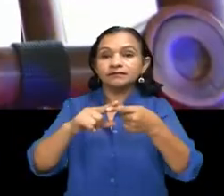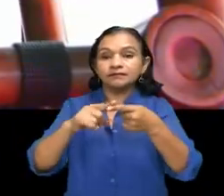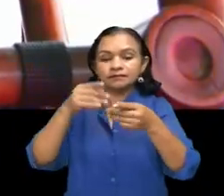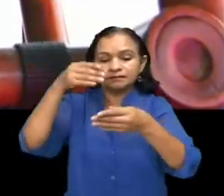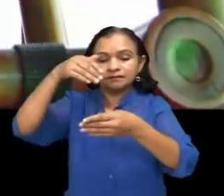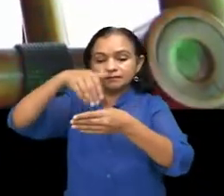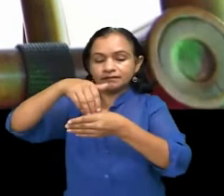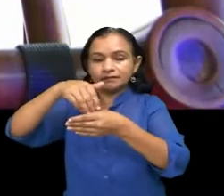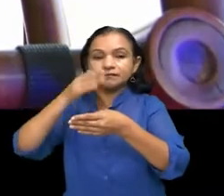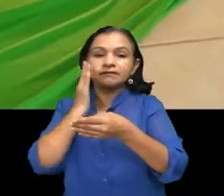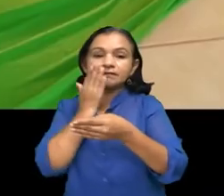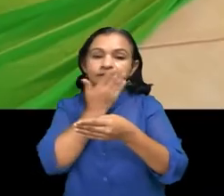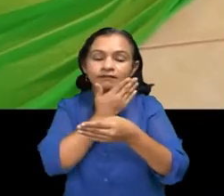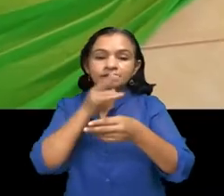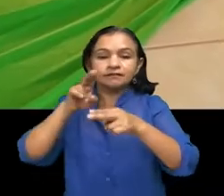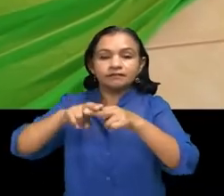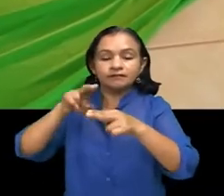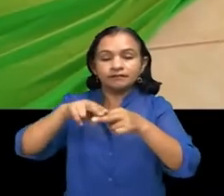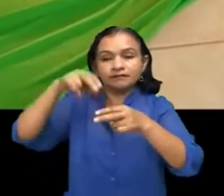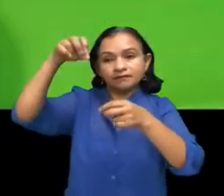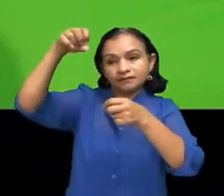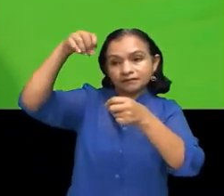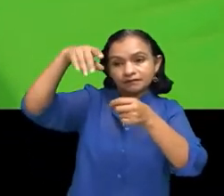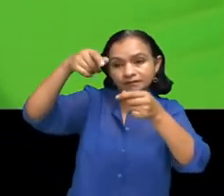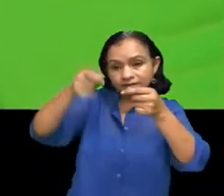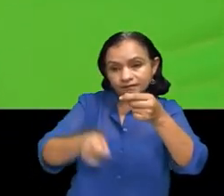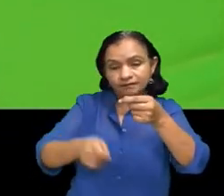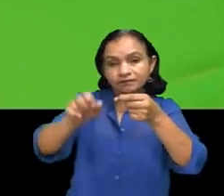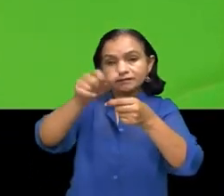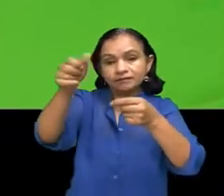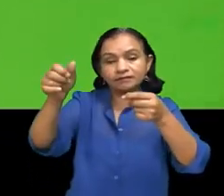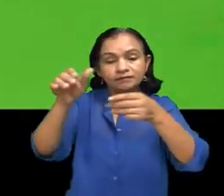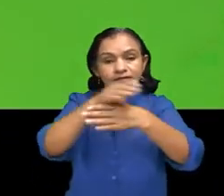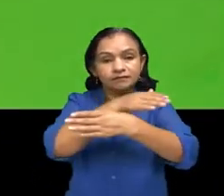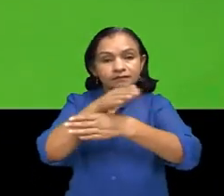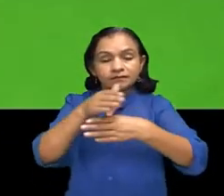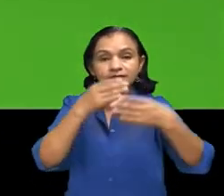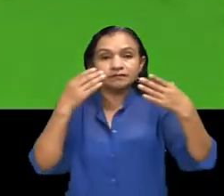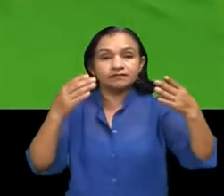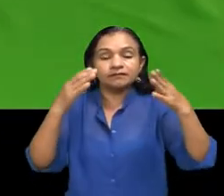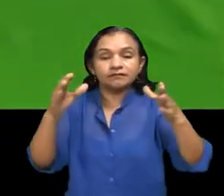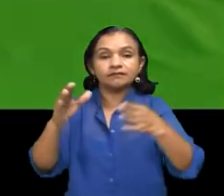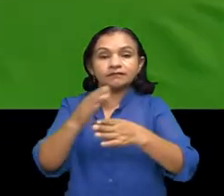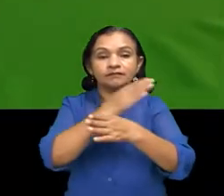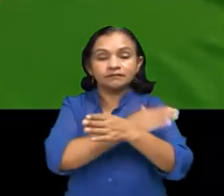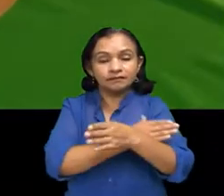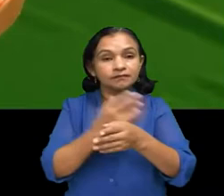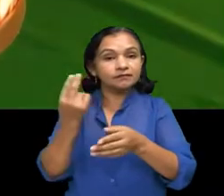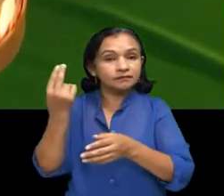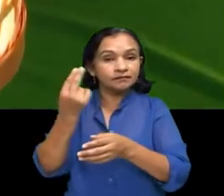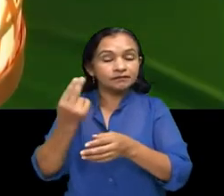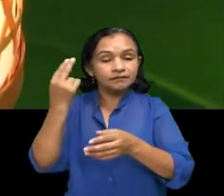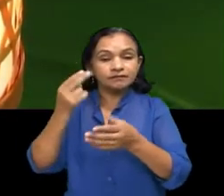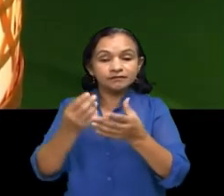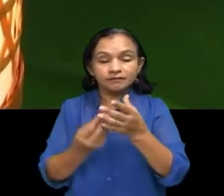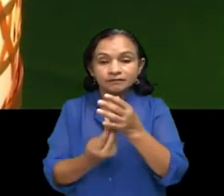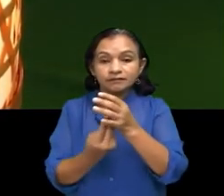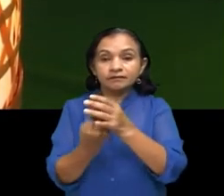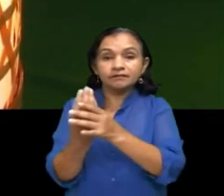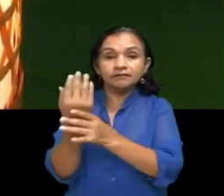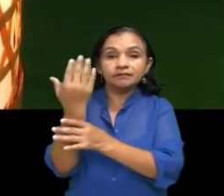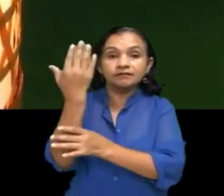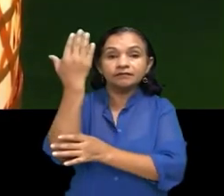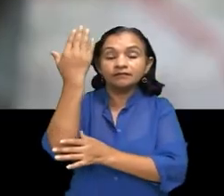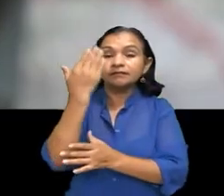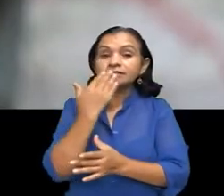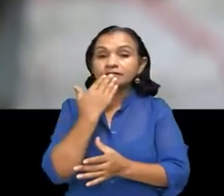servilleteros, sillas, lámparas y otros muebles. Además de los usos antes mencionados, el bambú viene siendo una